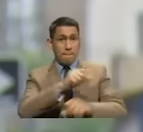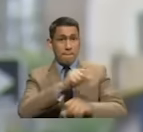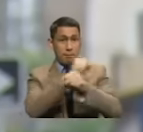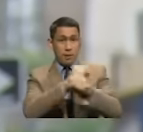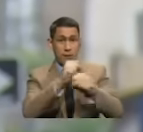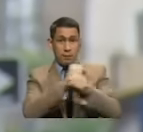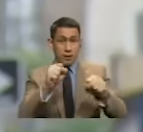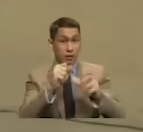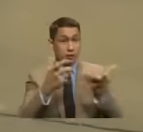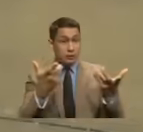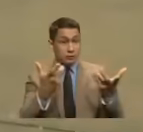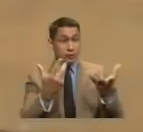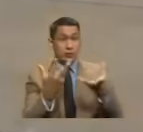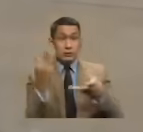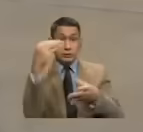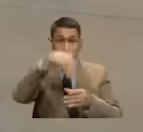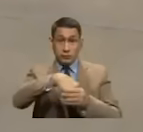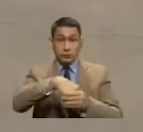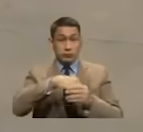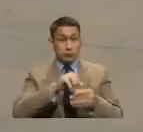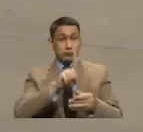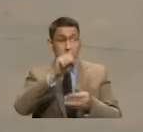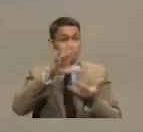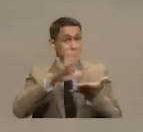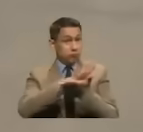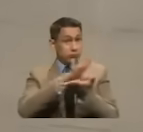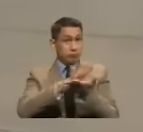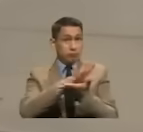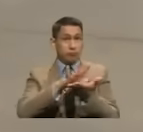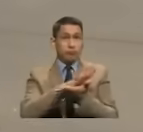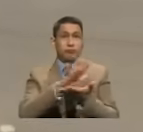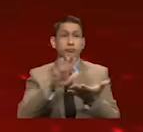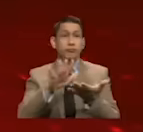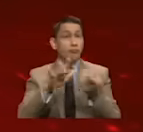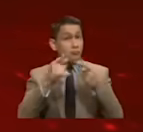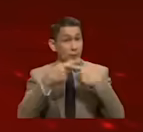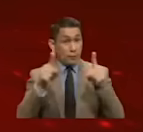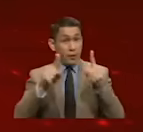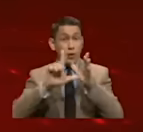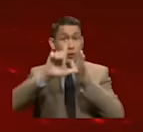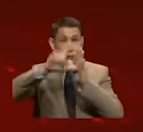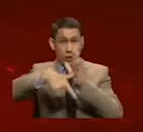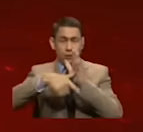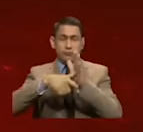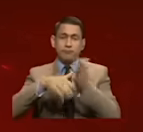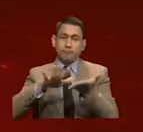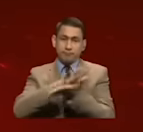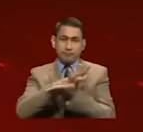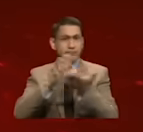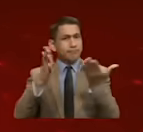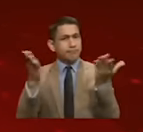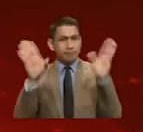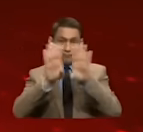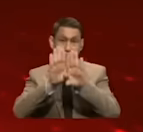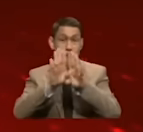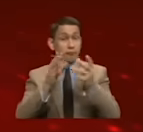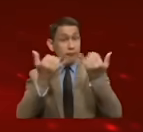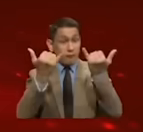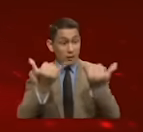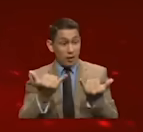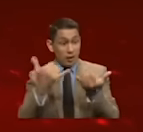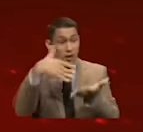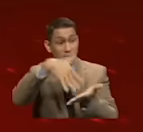retornar a clases presenciales. Una vez que recibieron esta amenaza, decidieron volver a la virtualidad, lo que mantiene